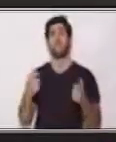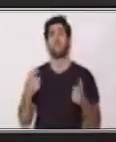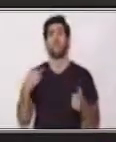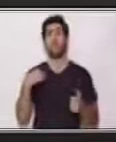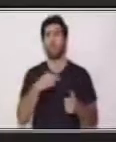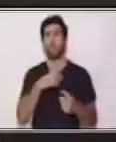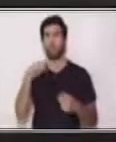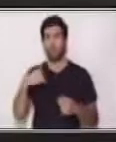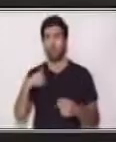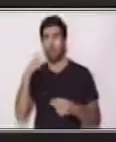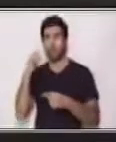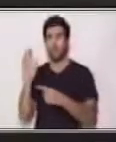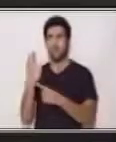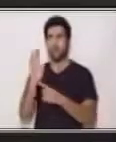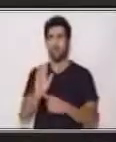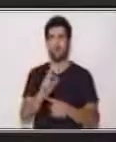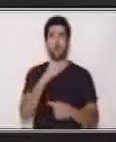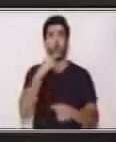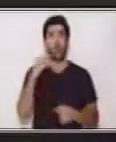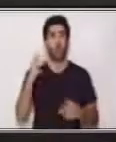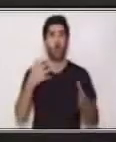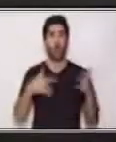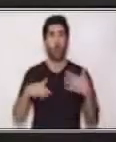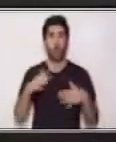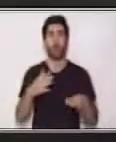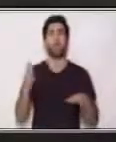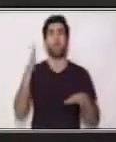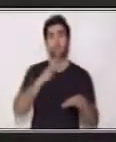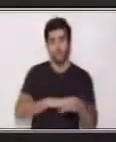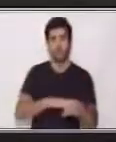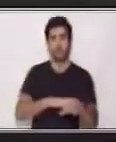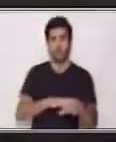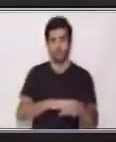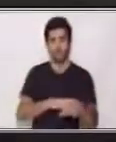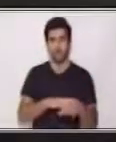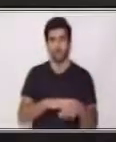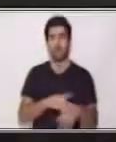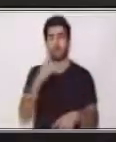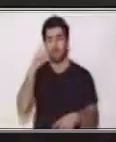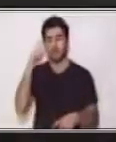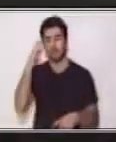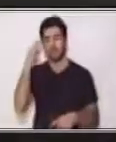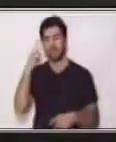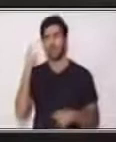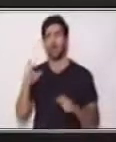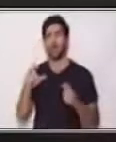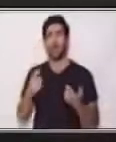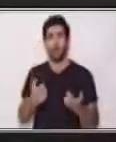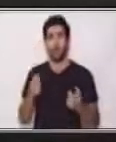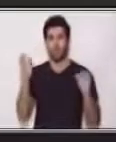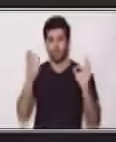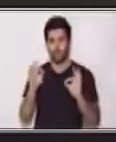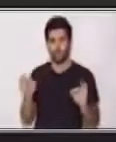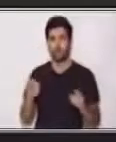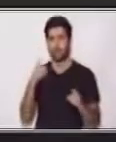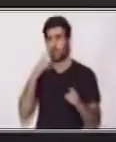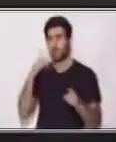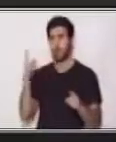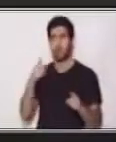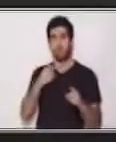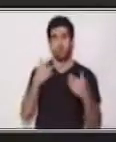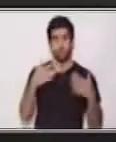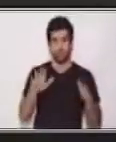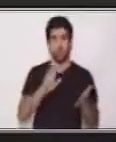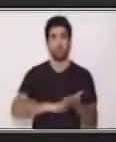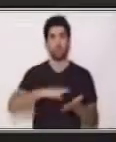coloqué dos colores más para que sea un poco de mayor la dificultad. Muy bien. Ya que ejercitamos